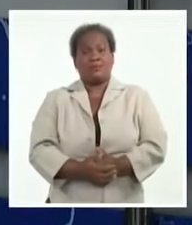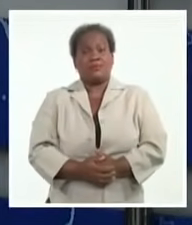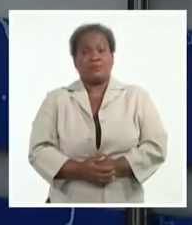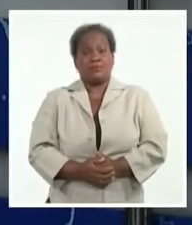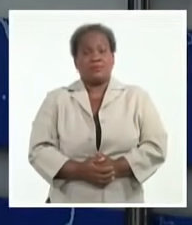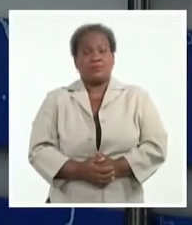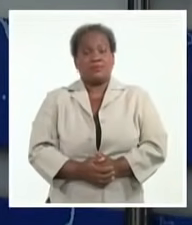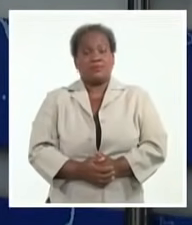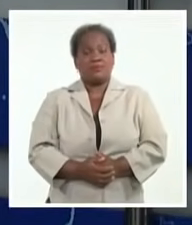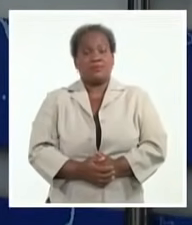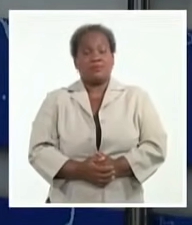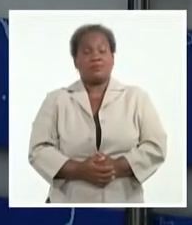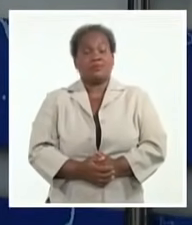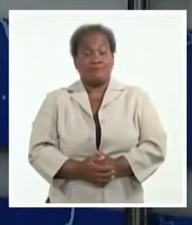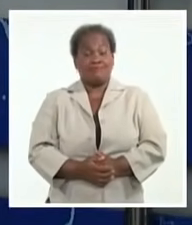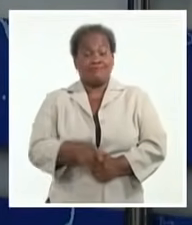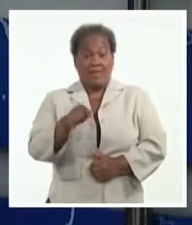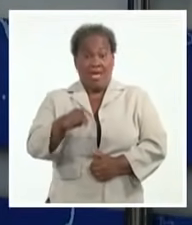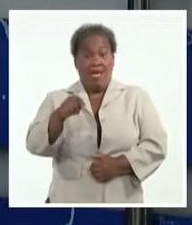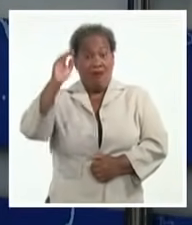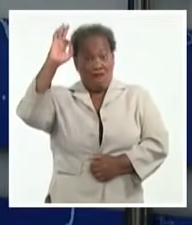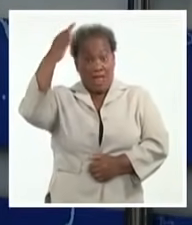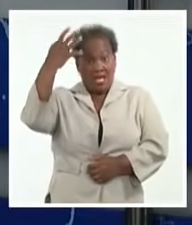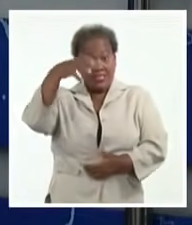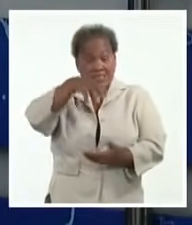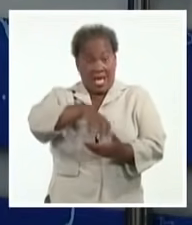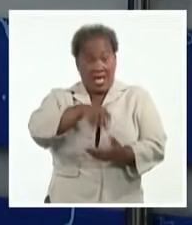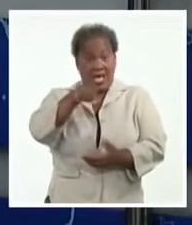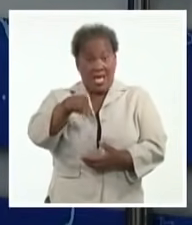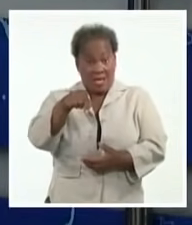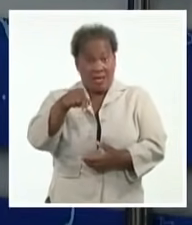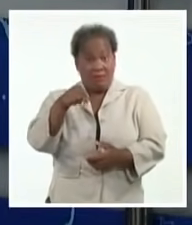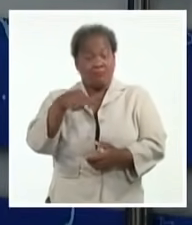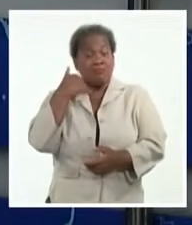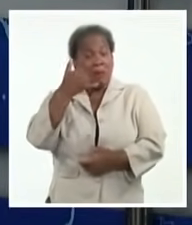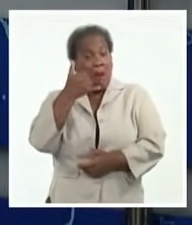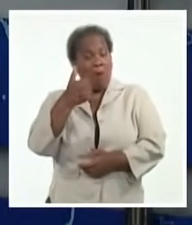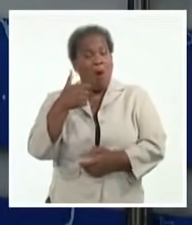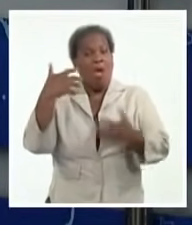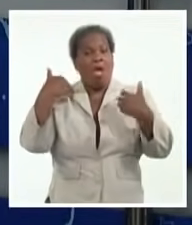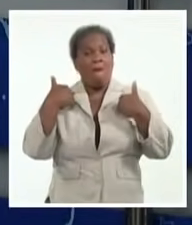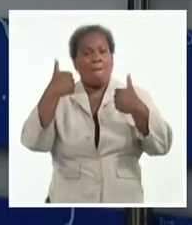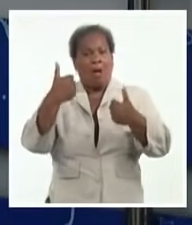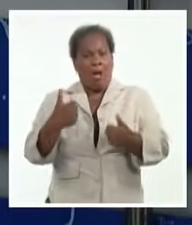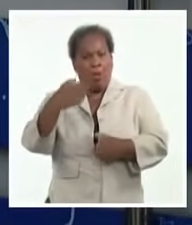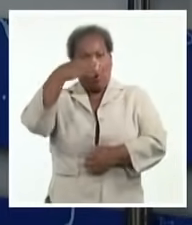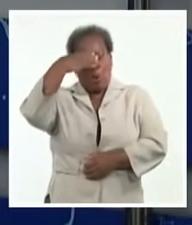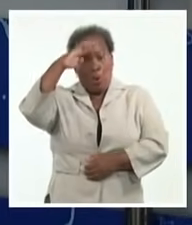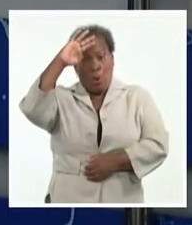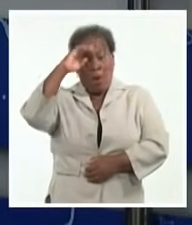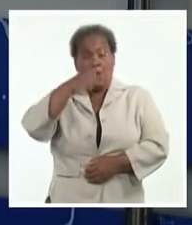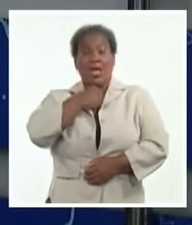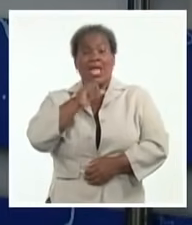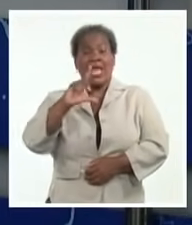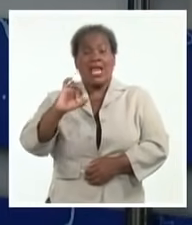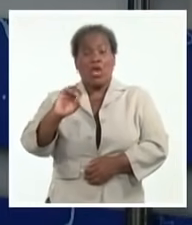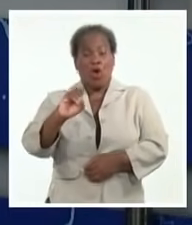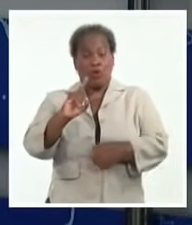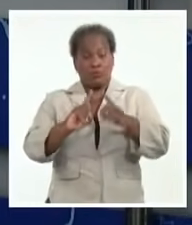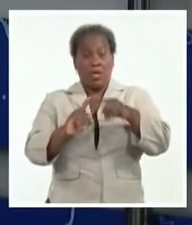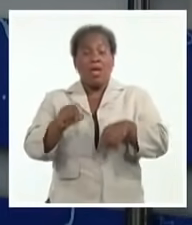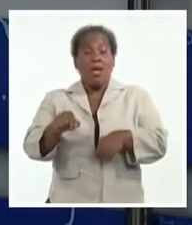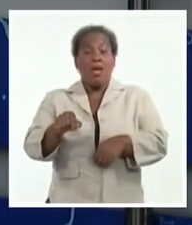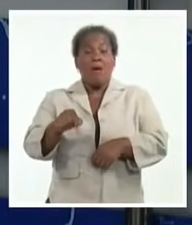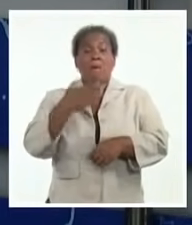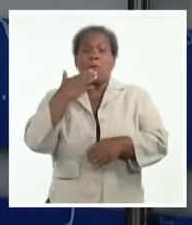Y a propósito de lo ocurrido en Francia, contactamos con el embajador cubano en ese país, Elio Rodríguez Perdomo. Muy buenas tardes, embajador.